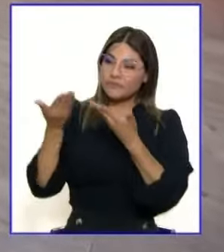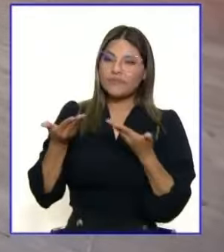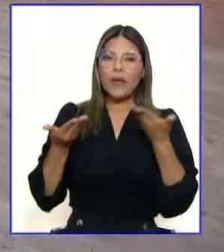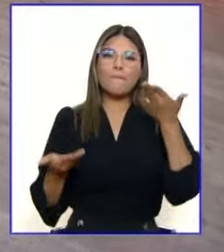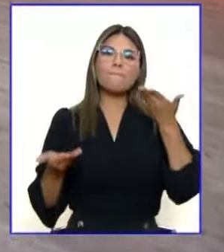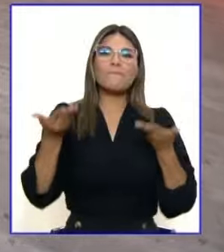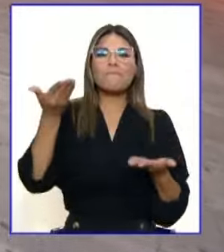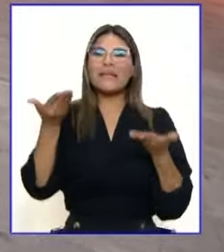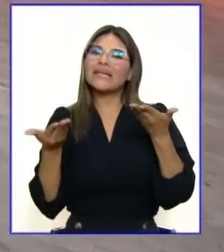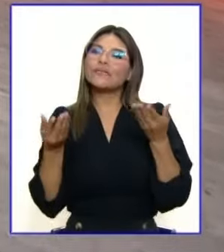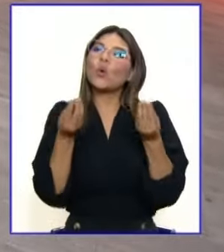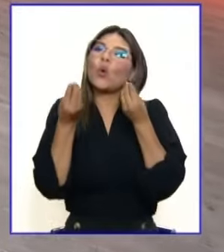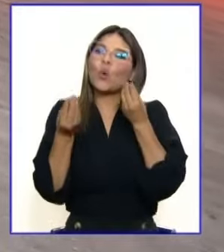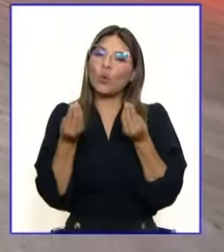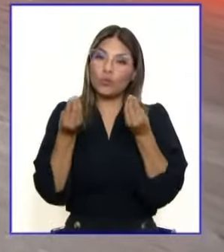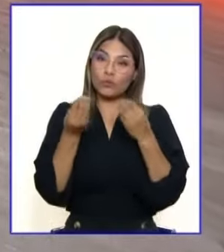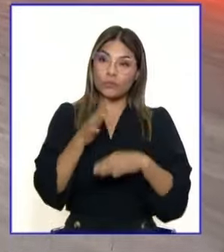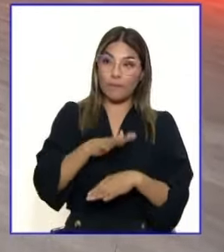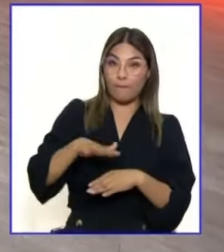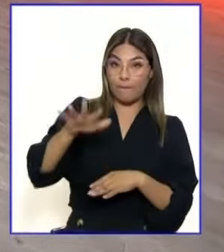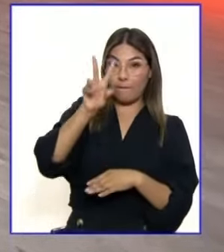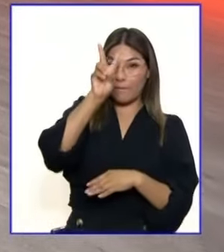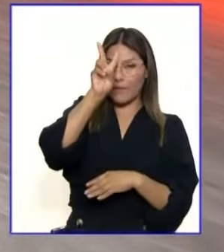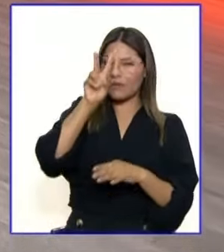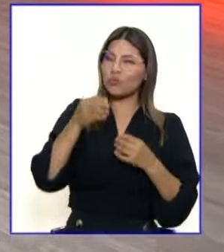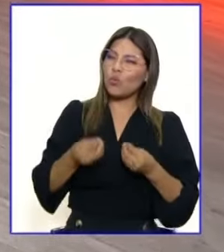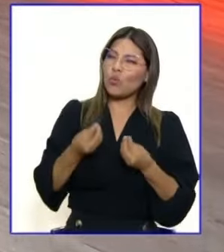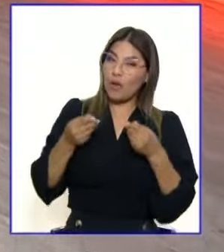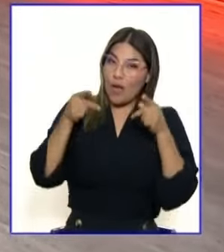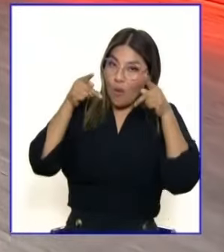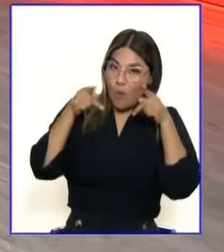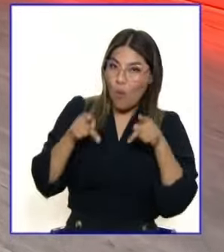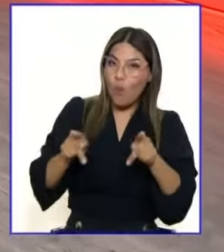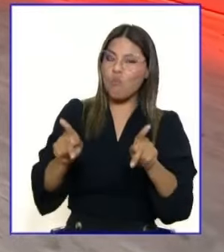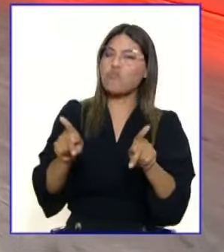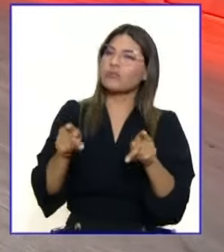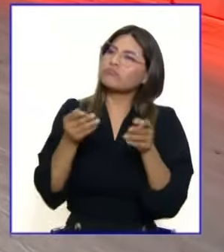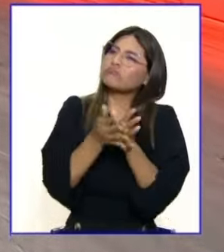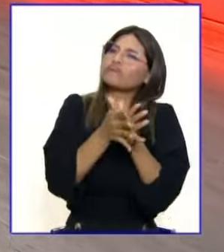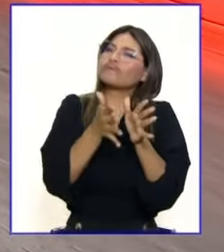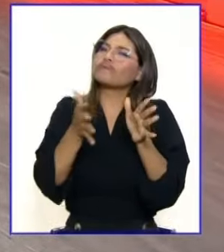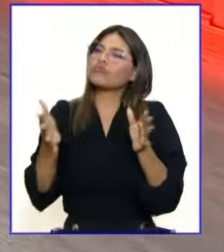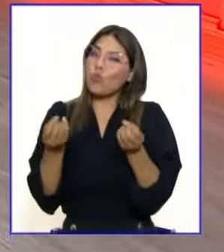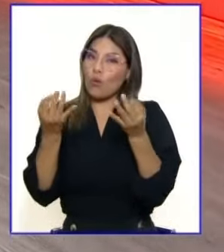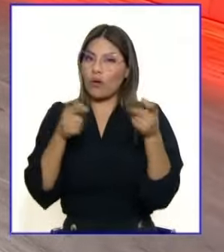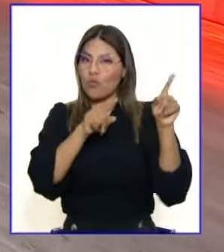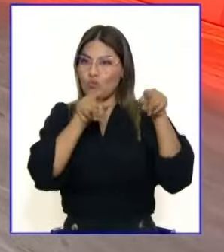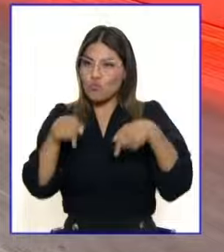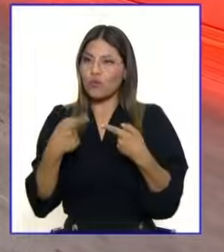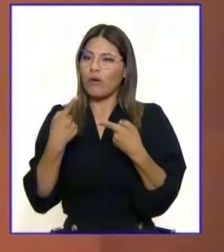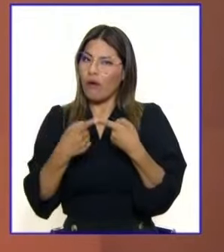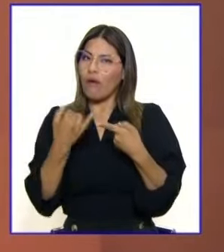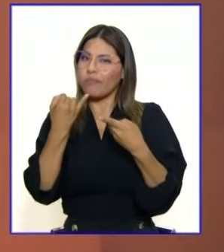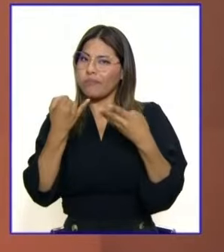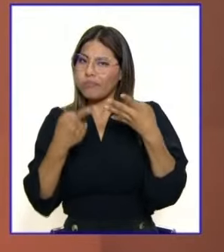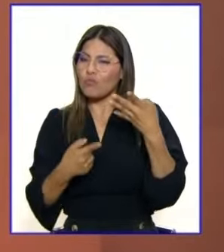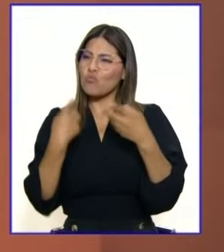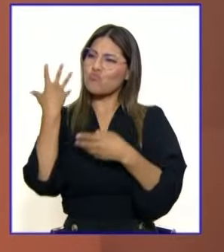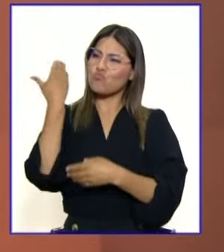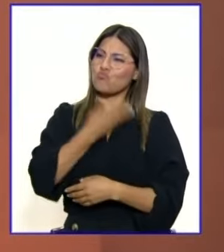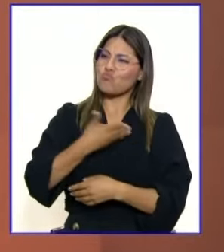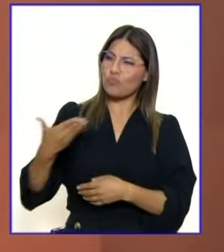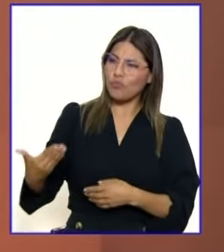qué oportunidades tiene nuestro país en torno a este año que tenemos la presidencia pro tempore, de haber sido